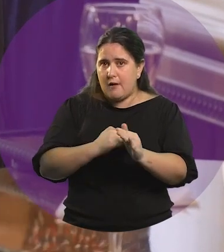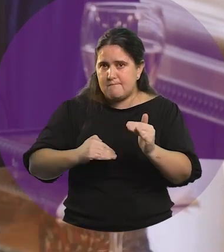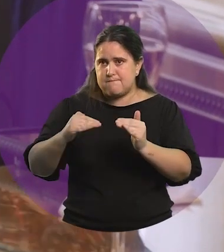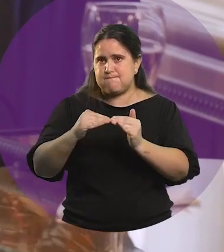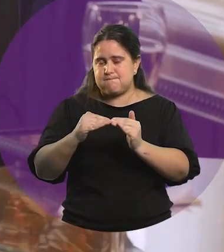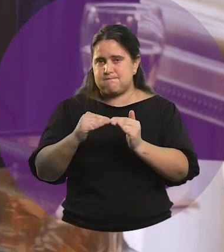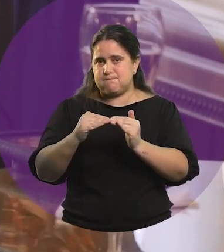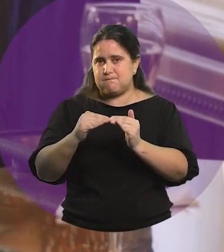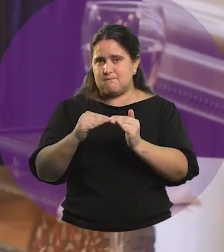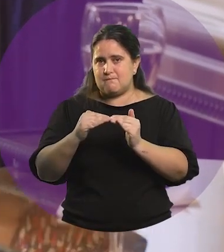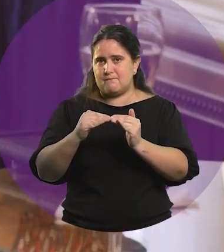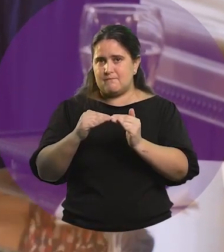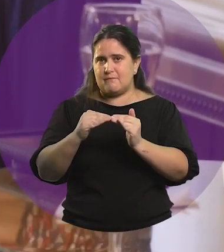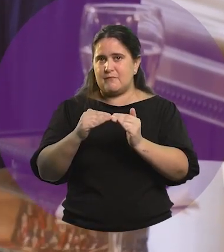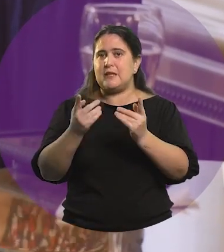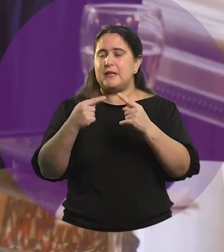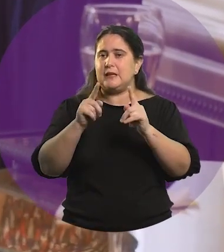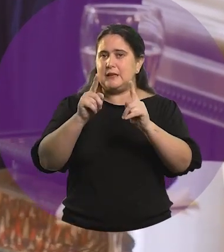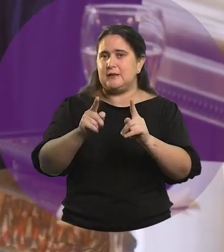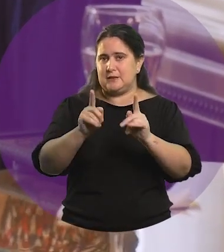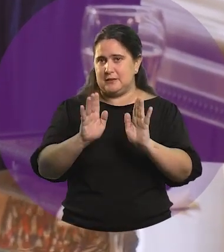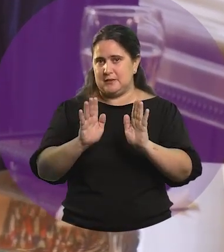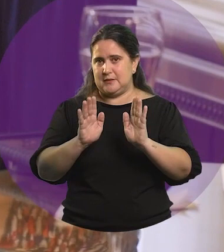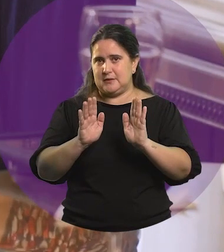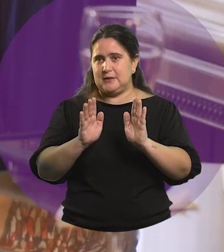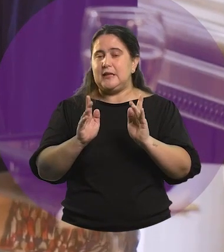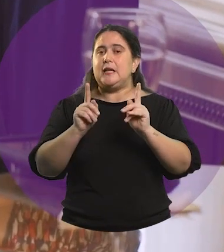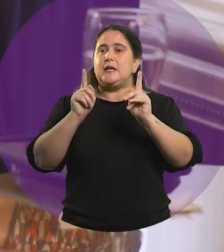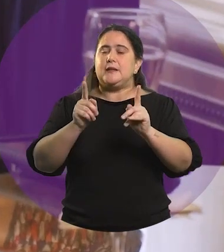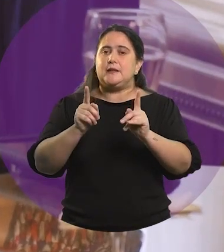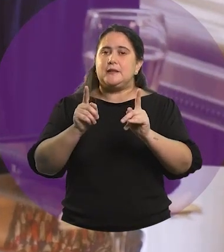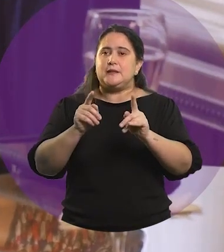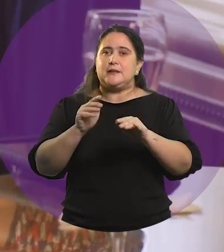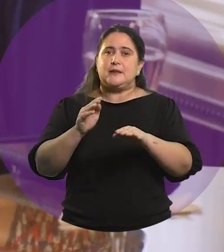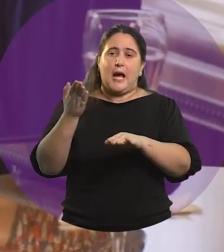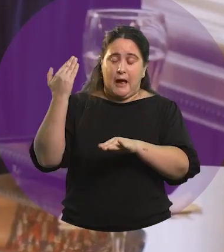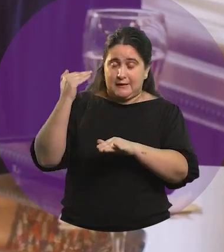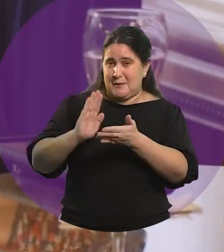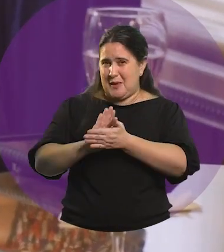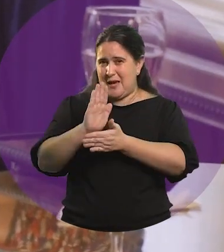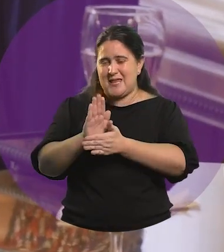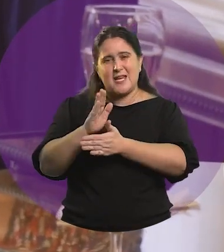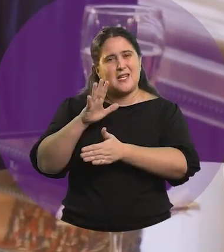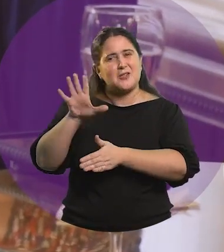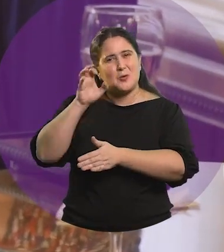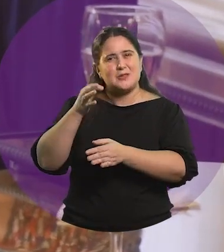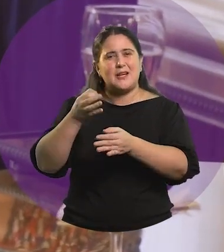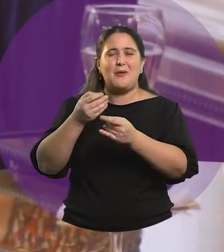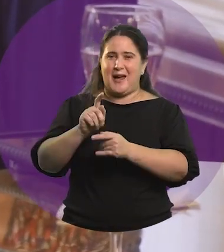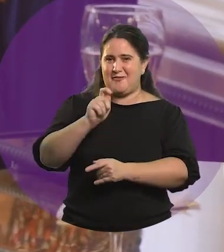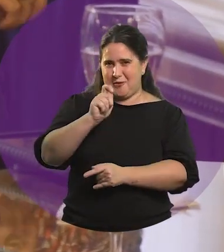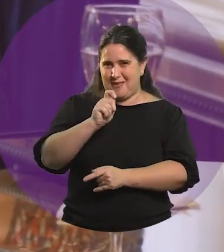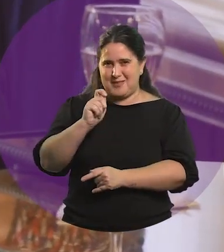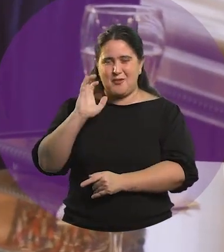nos presentaba diferente a niñas y a niños. Y cuando de mañana tempranito escuchaba las